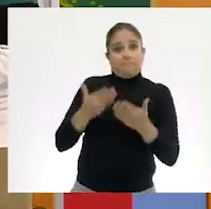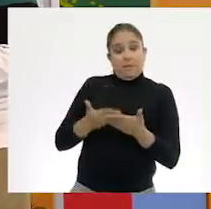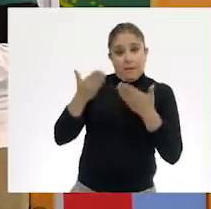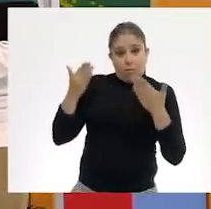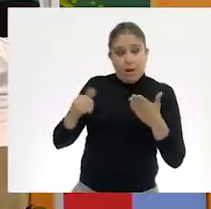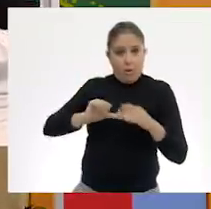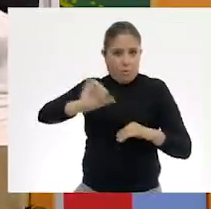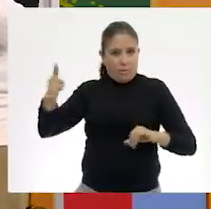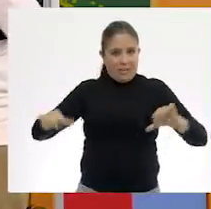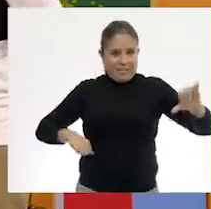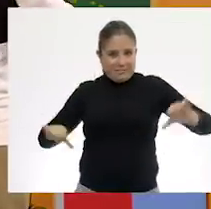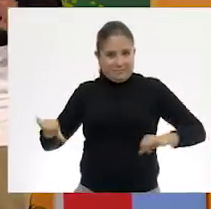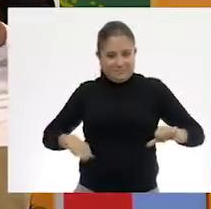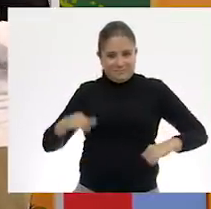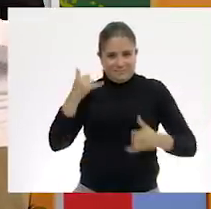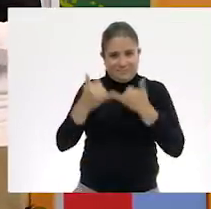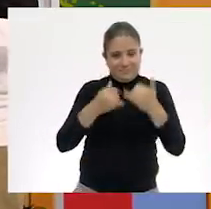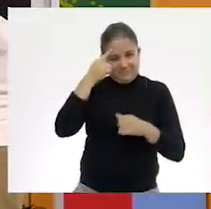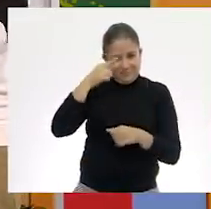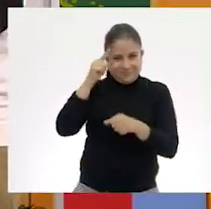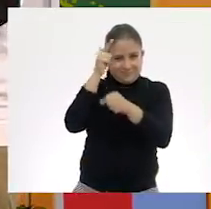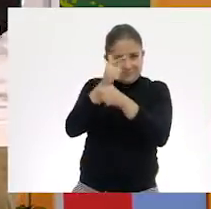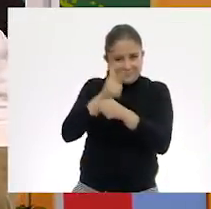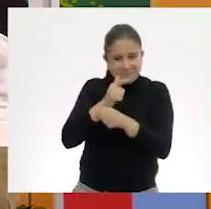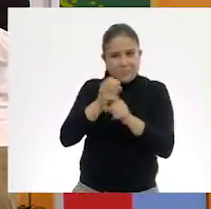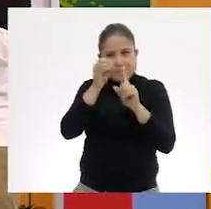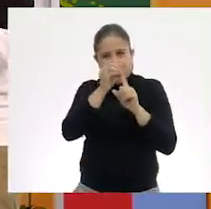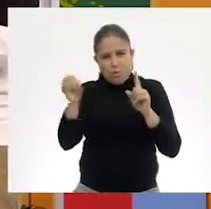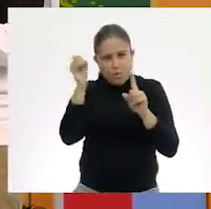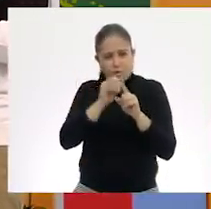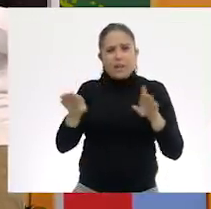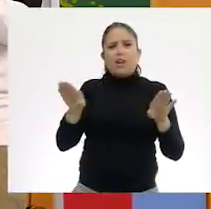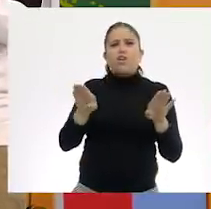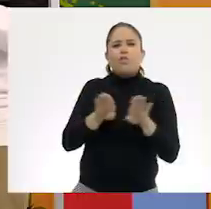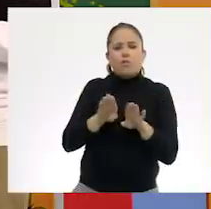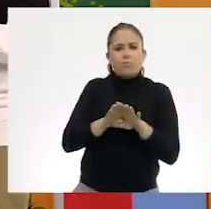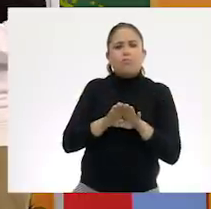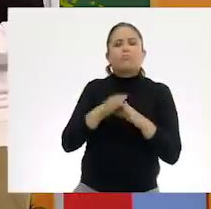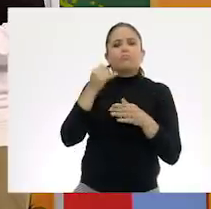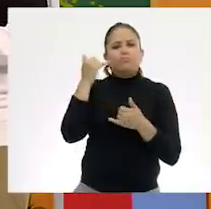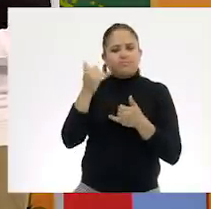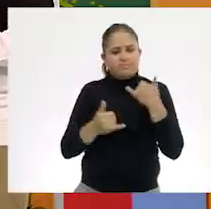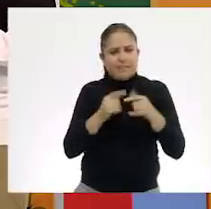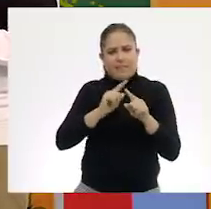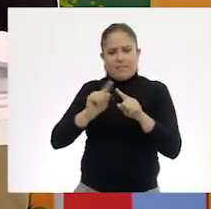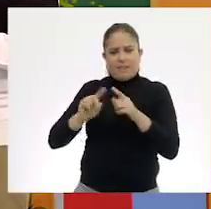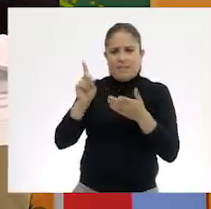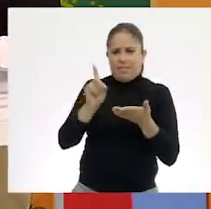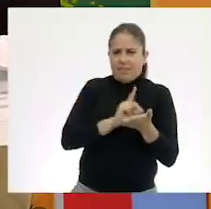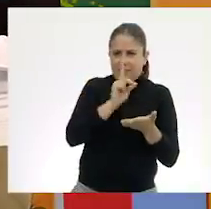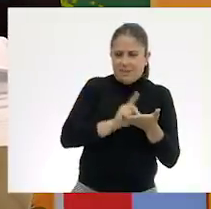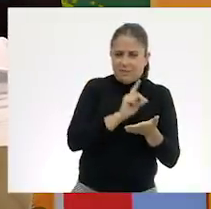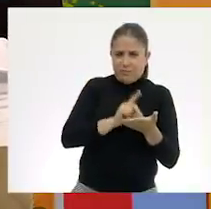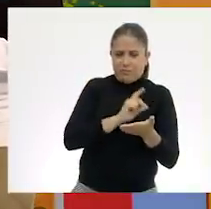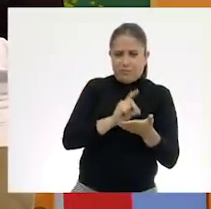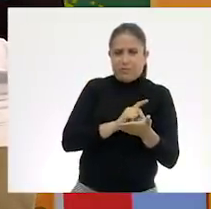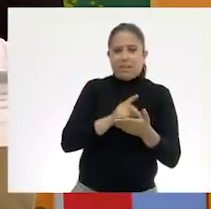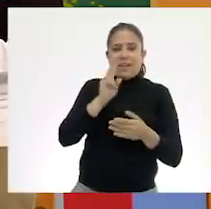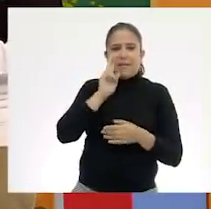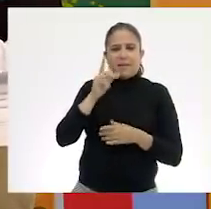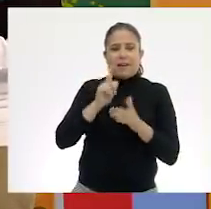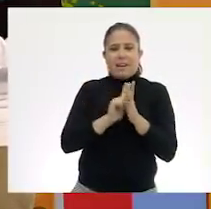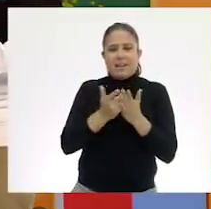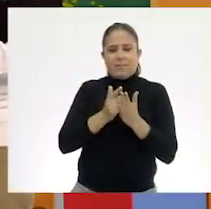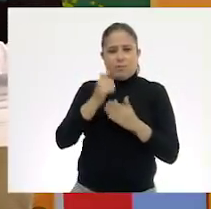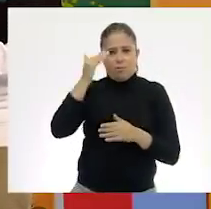otra actividad para justamente estar identificando el orden, cómo vienen todos los en diferentes directorios. Vamos a abrir nuestro libro de lengua materna